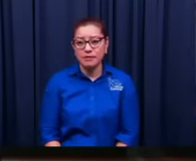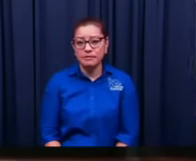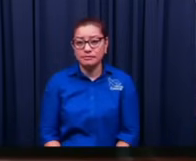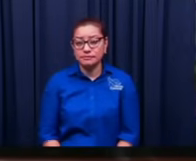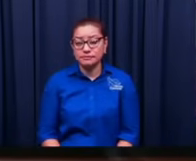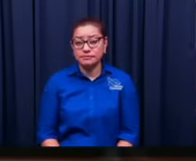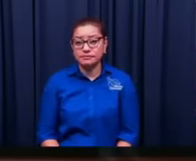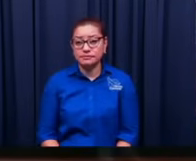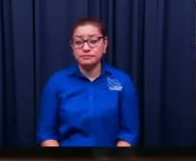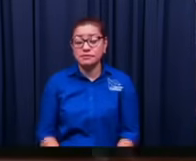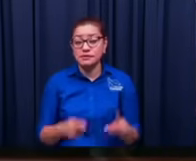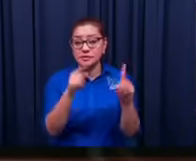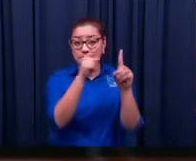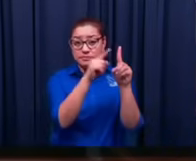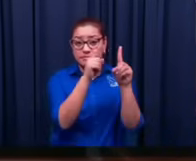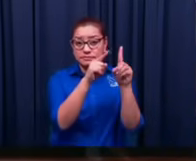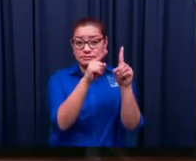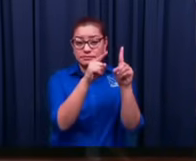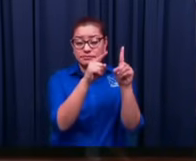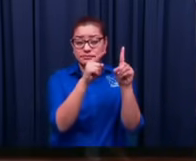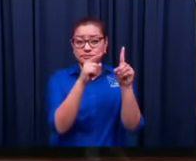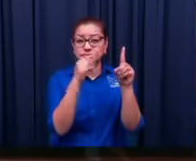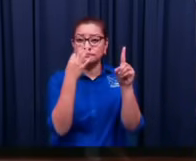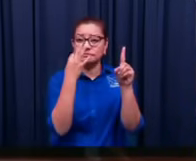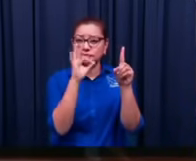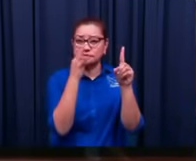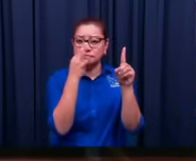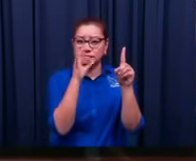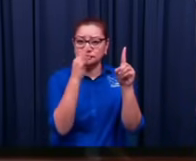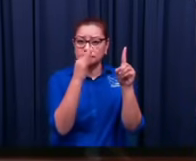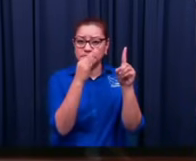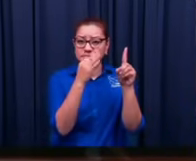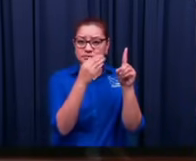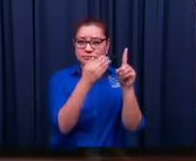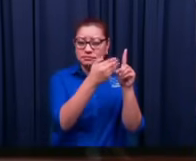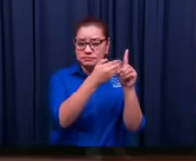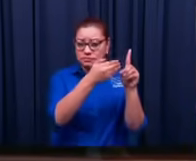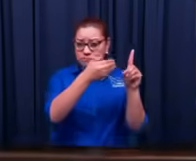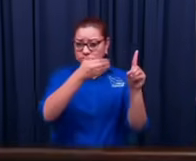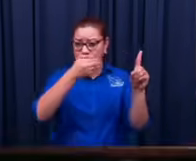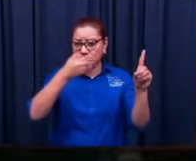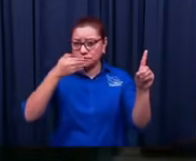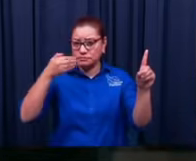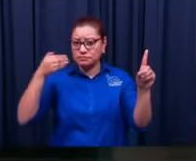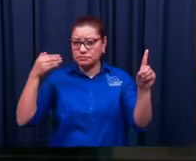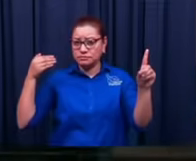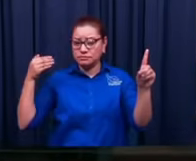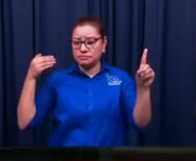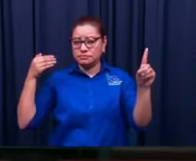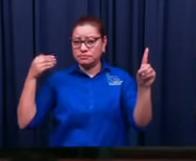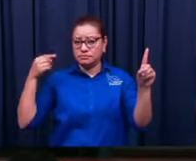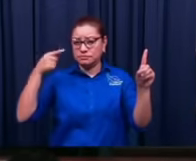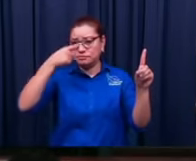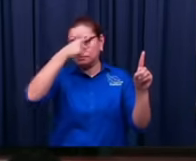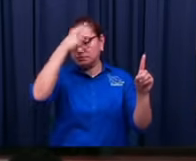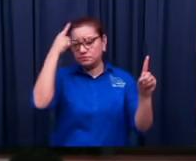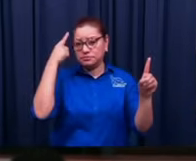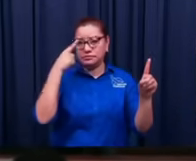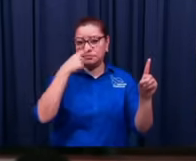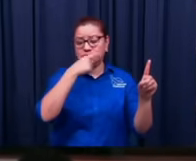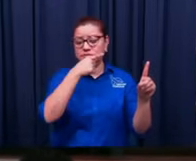alejó al siervo de Dios. Lo alejó, fue Sansón y Dalila.